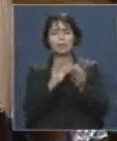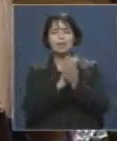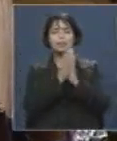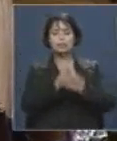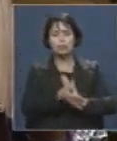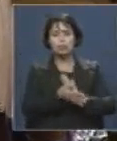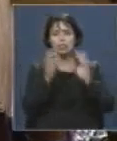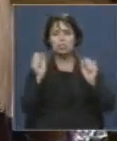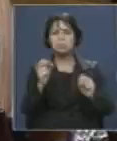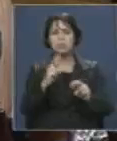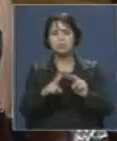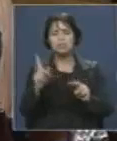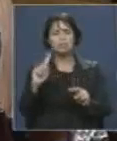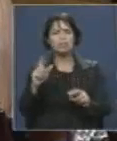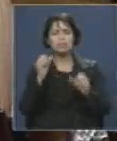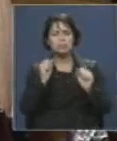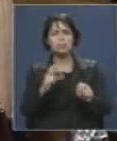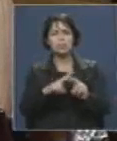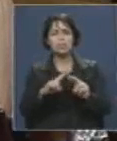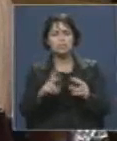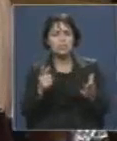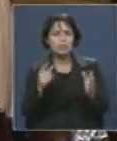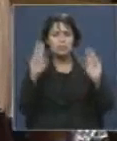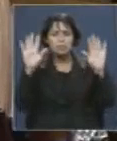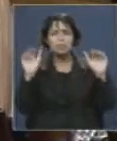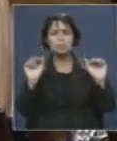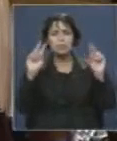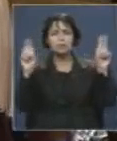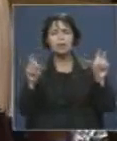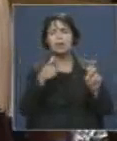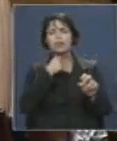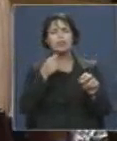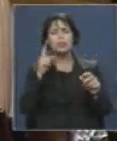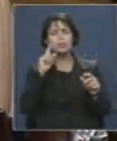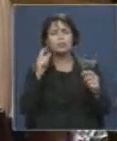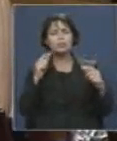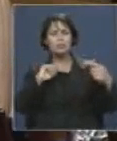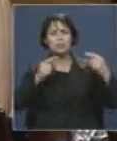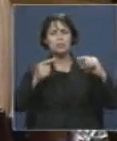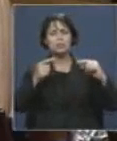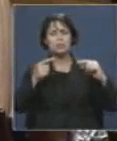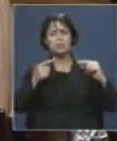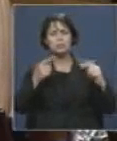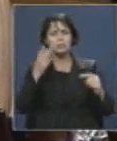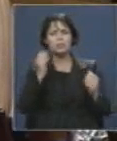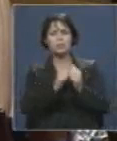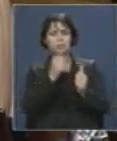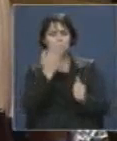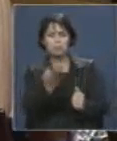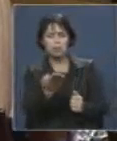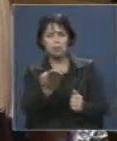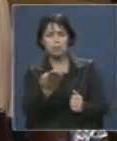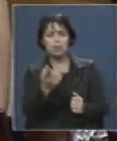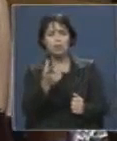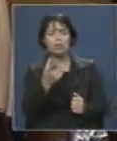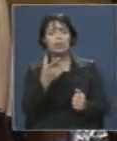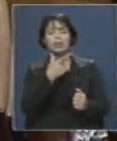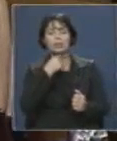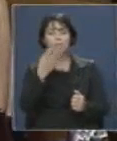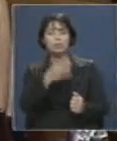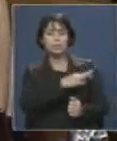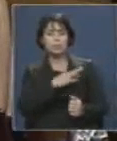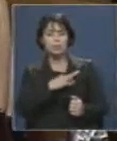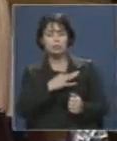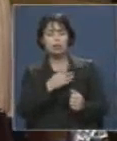podía hacer o no hacer en esta materia. Nosotros no queremos polemizar con usted en esta sesión. Queremos que usted nos dé luces de que va a haber